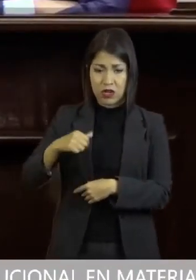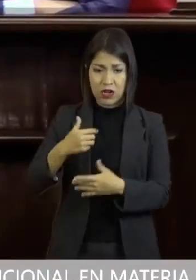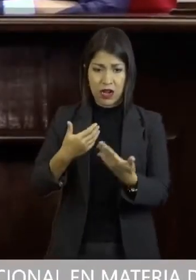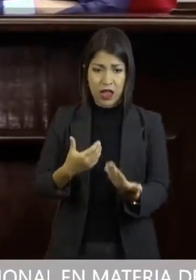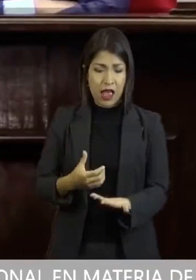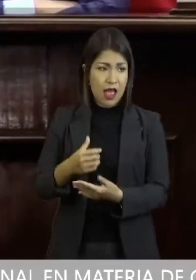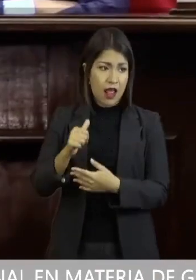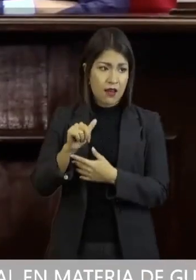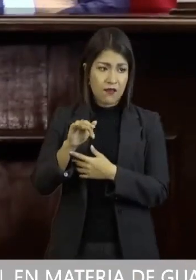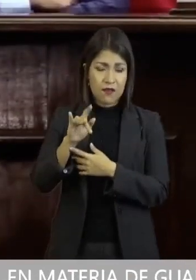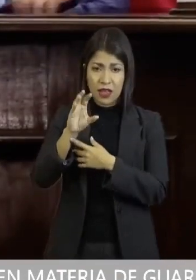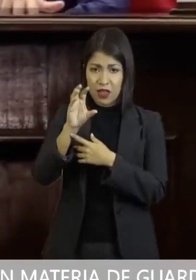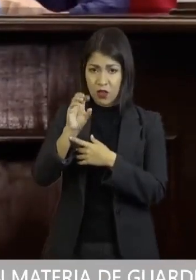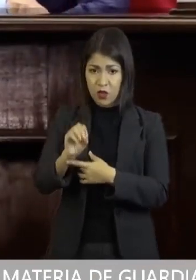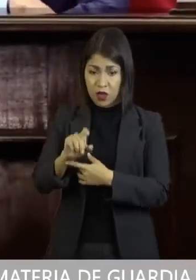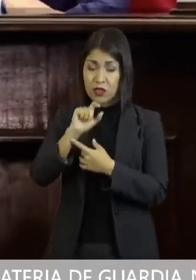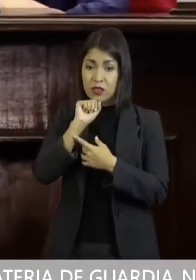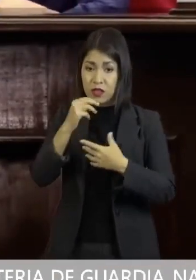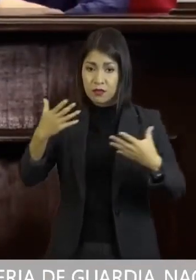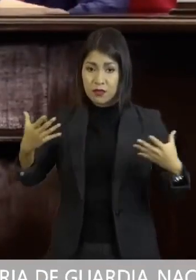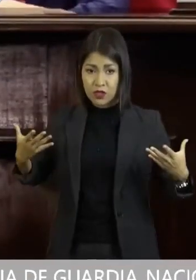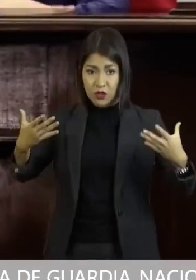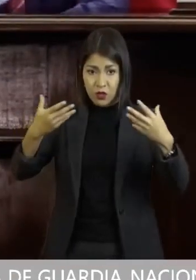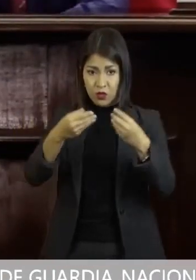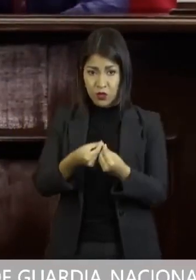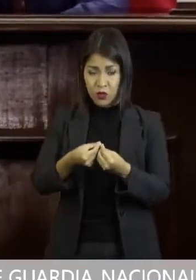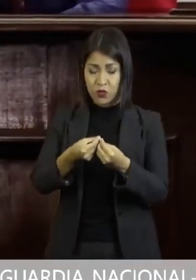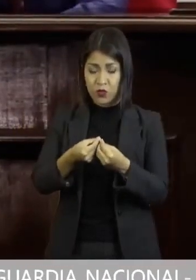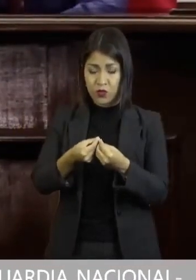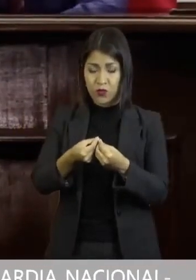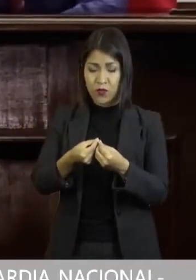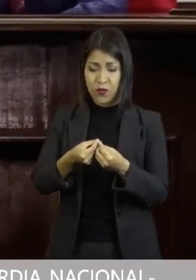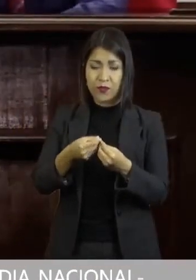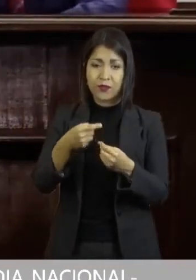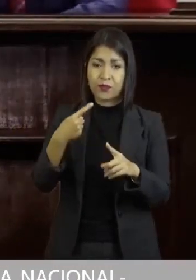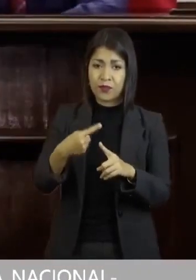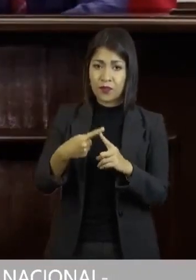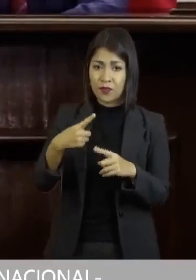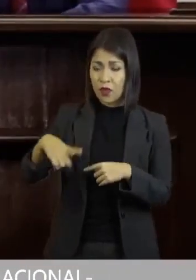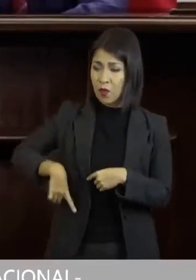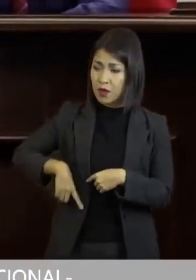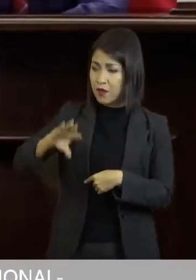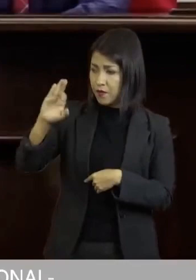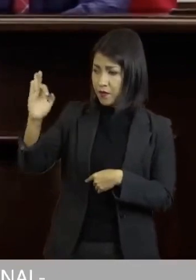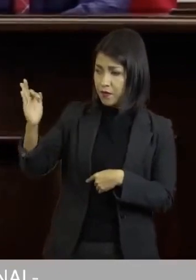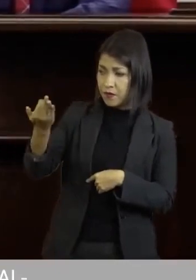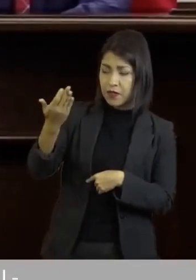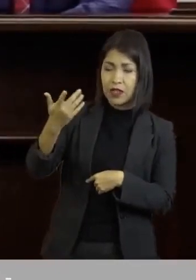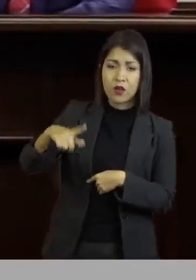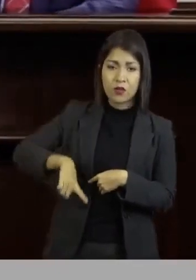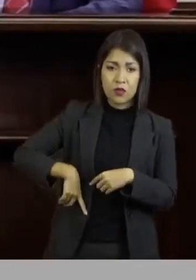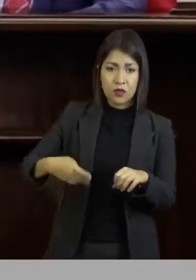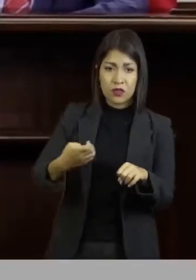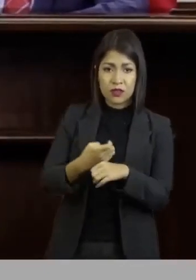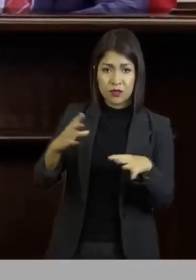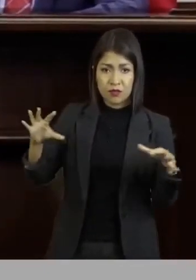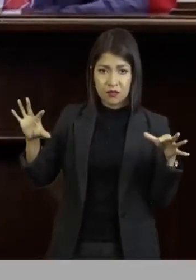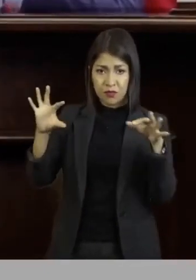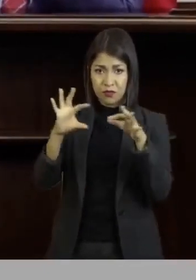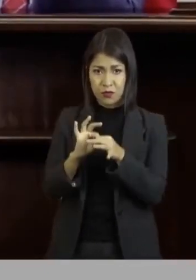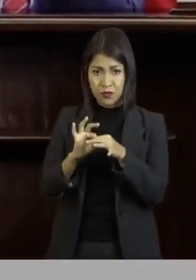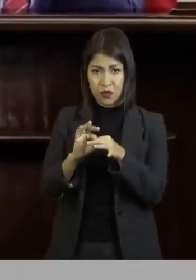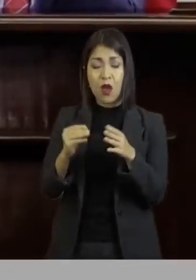y en total colaboración y coordinación con el gobierno federal, hoy se ha